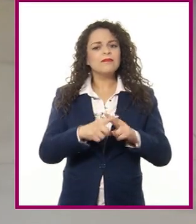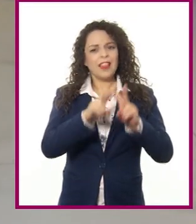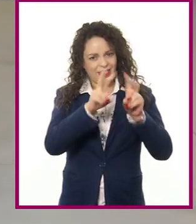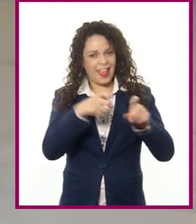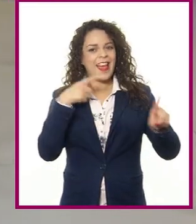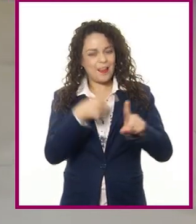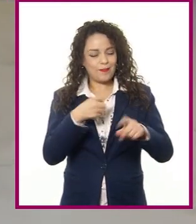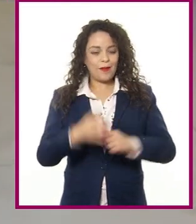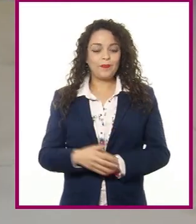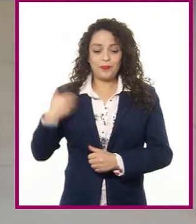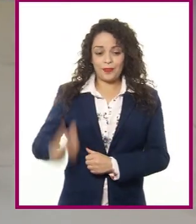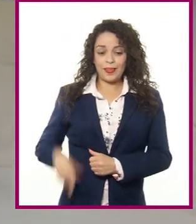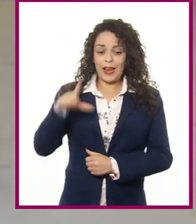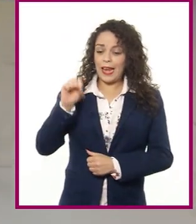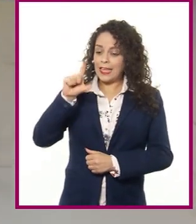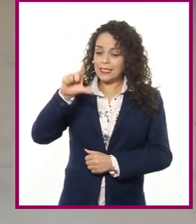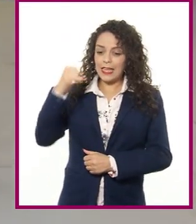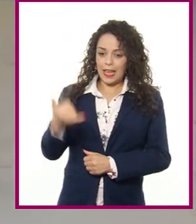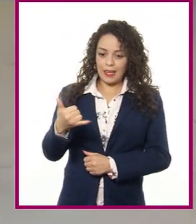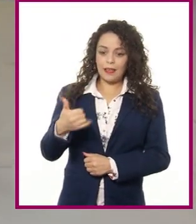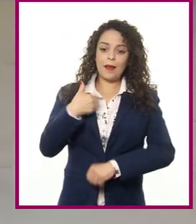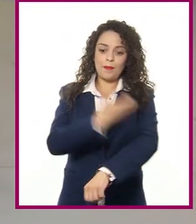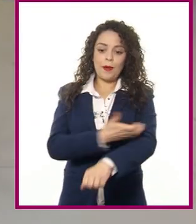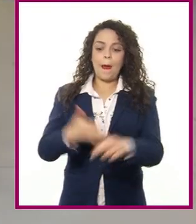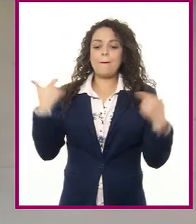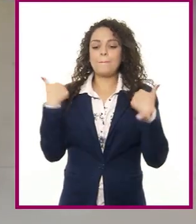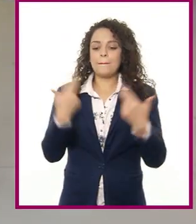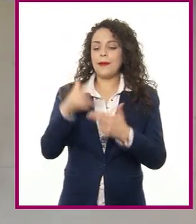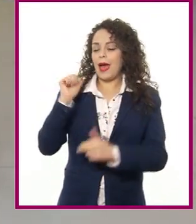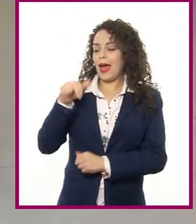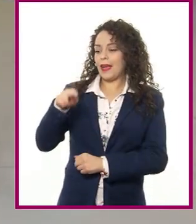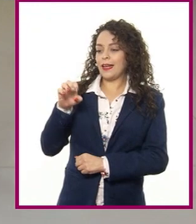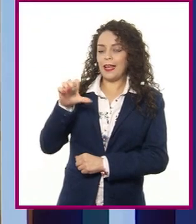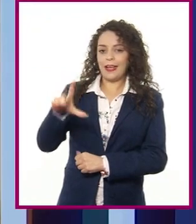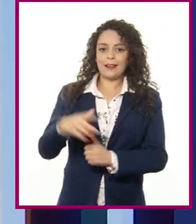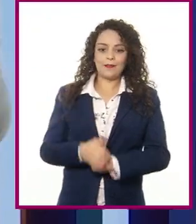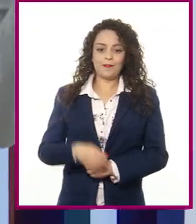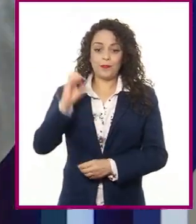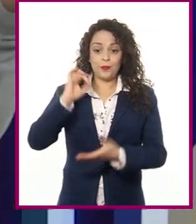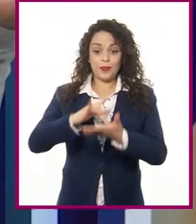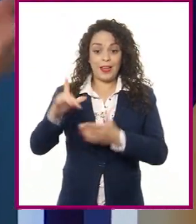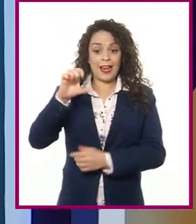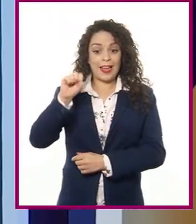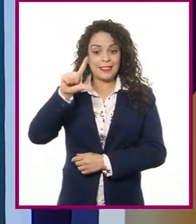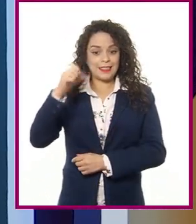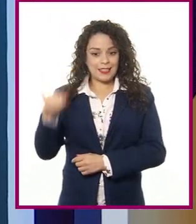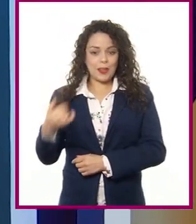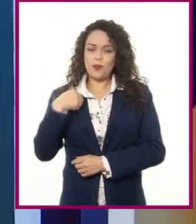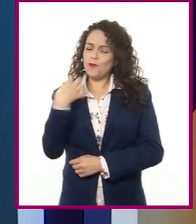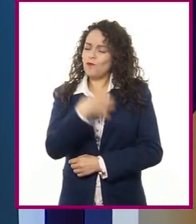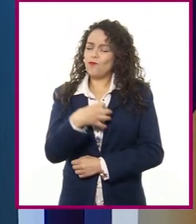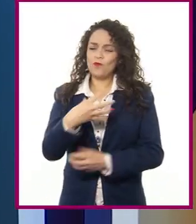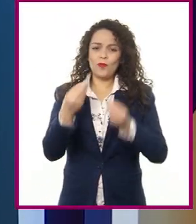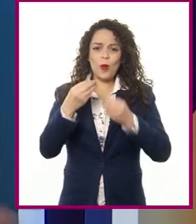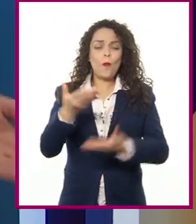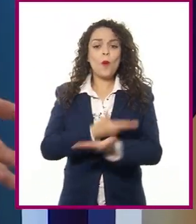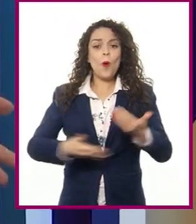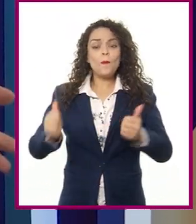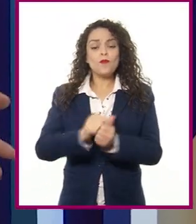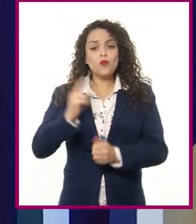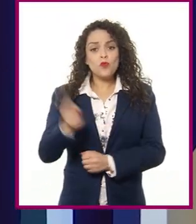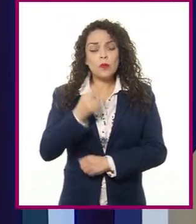Leslie Mendívil y me acompaña la maestra Anel Aranda. Gracias, Leslie. Me siento contenta por compartir con ustedes